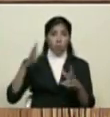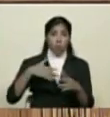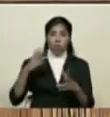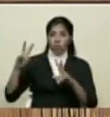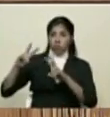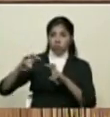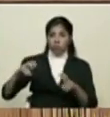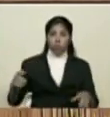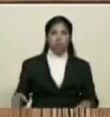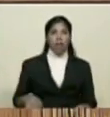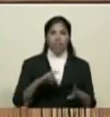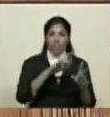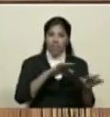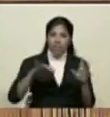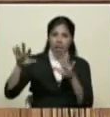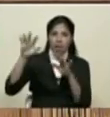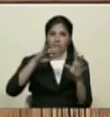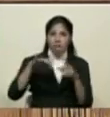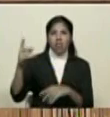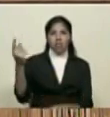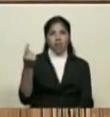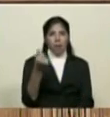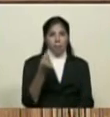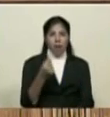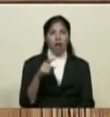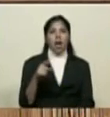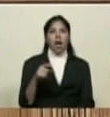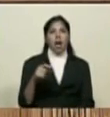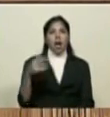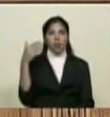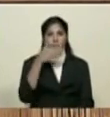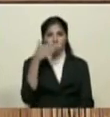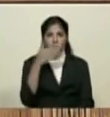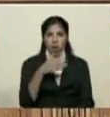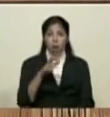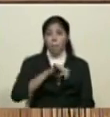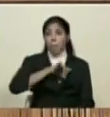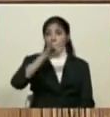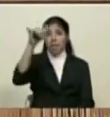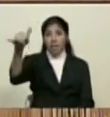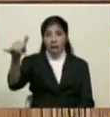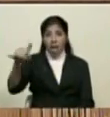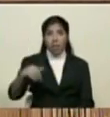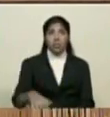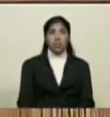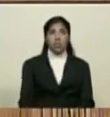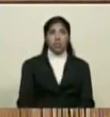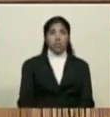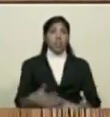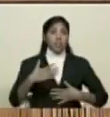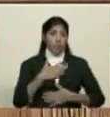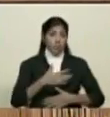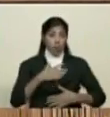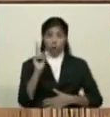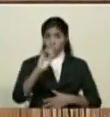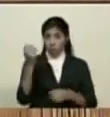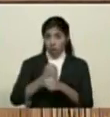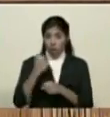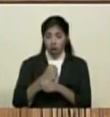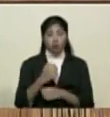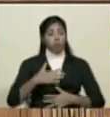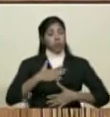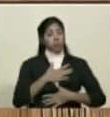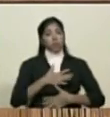Cuentas bancarias, transferencias, correos electrónicos, viajes de placer entre el